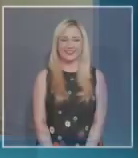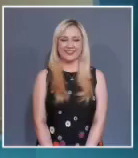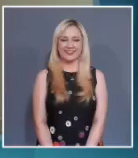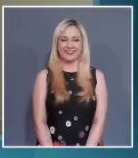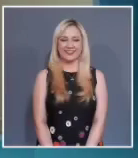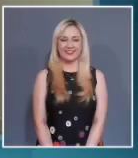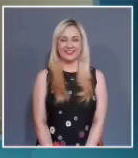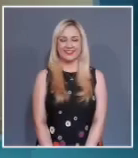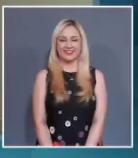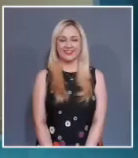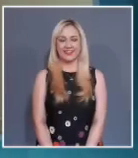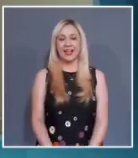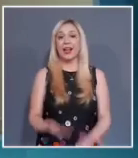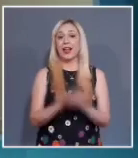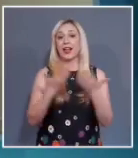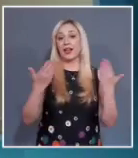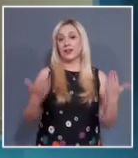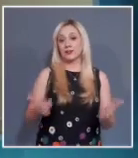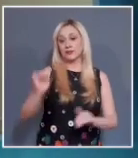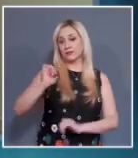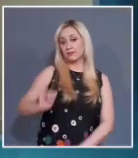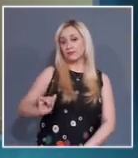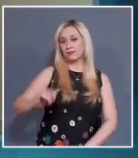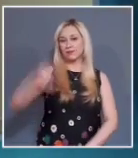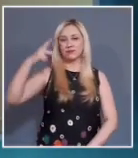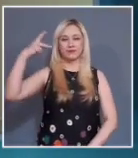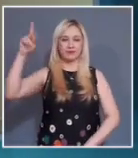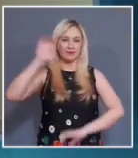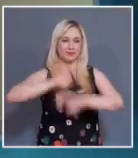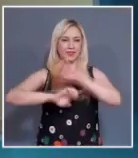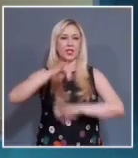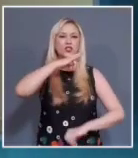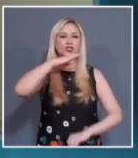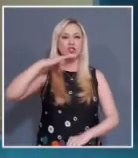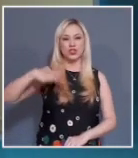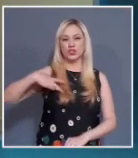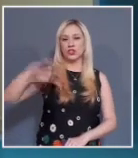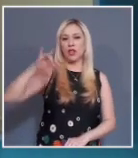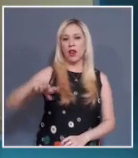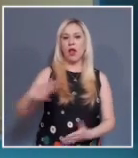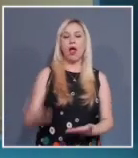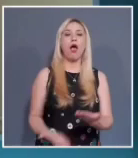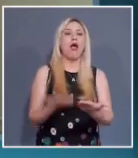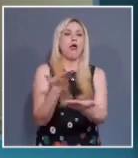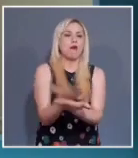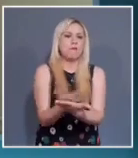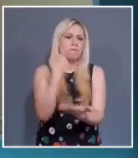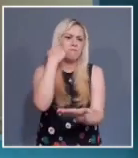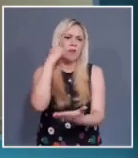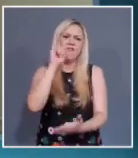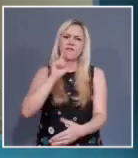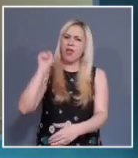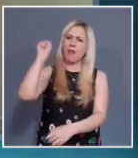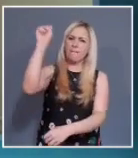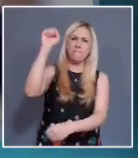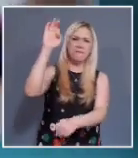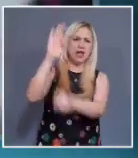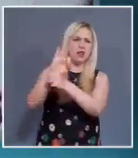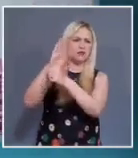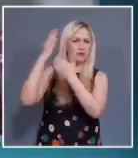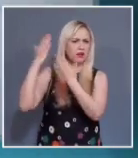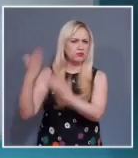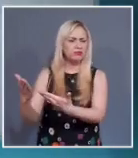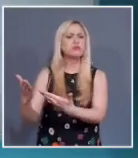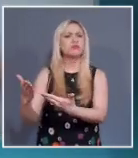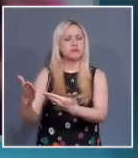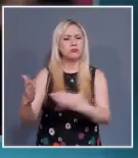El ministro de Asuntos Exteriores de Chile, Alberto Van Klaveren, presentó una política exterior feminista que reconoce y promueve la equidad y